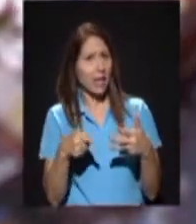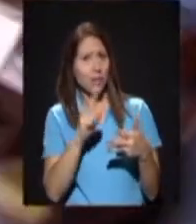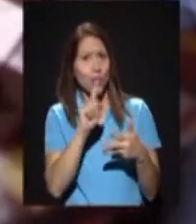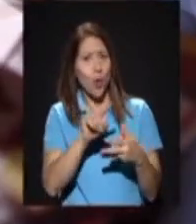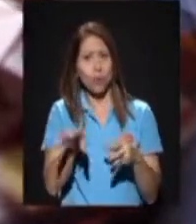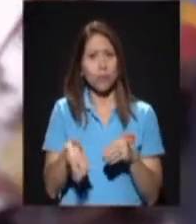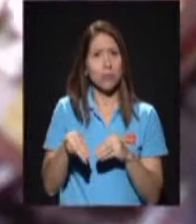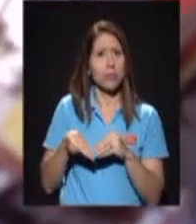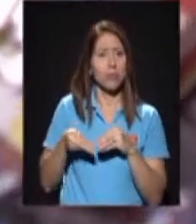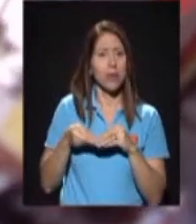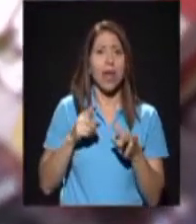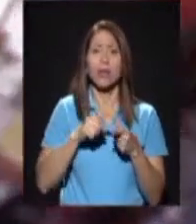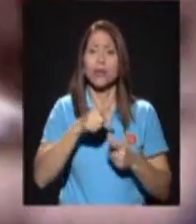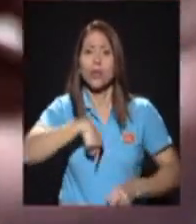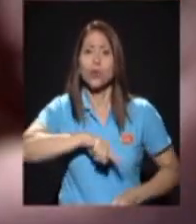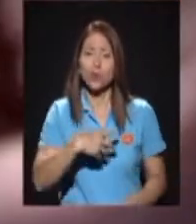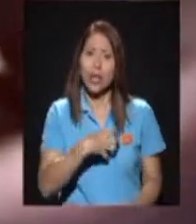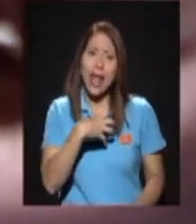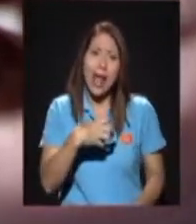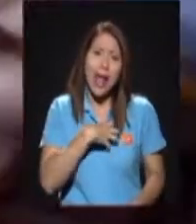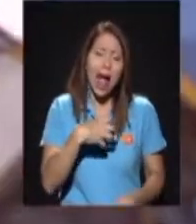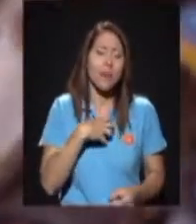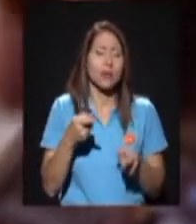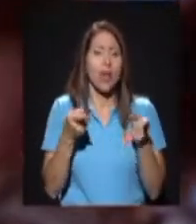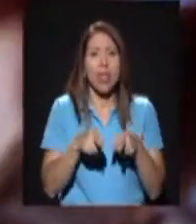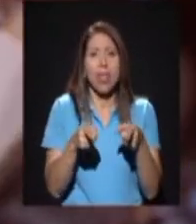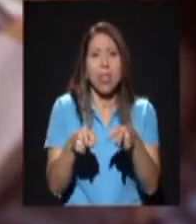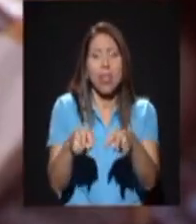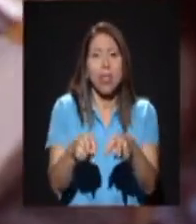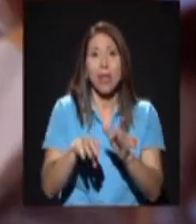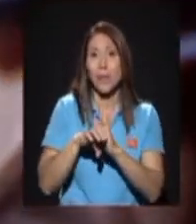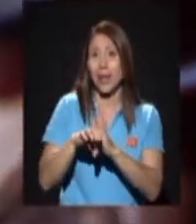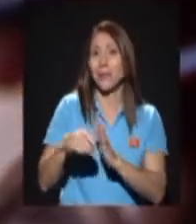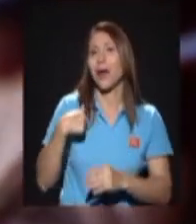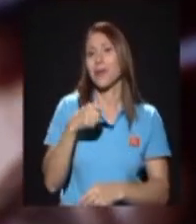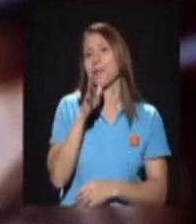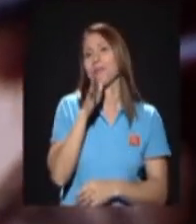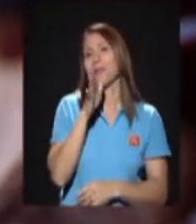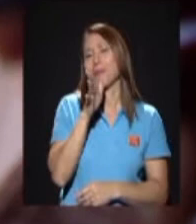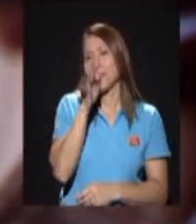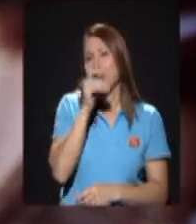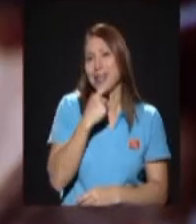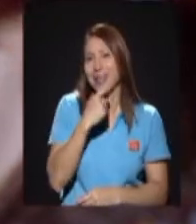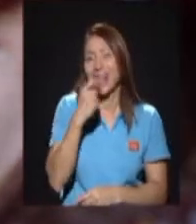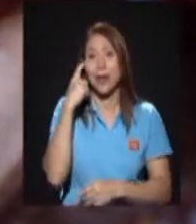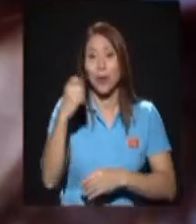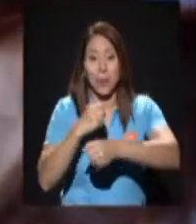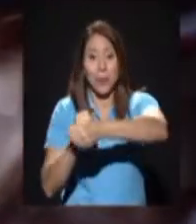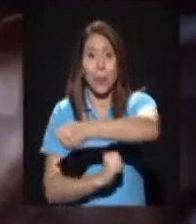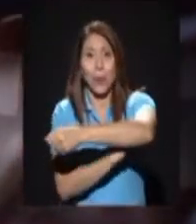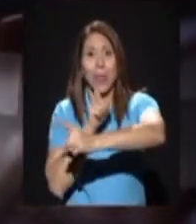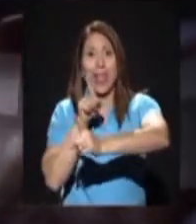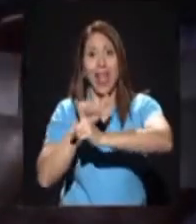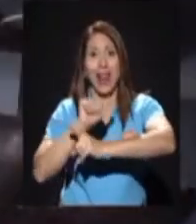Y entonces, claro, nos quejamos de la infraestructura, ¿verdad? Y ahora, a mí me hace gracia porque la platina se ha convertido como en el símbolo nacional. Y uno dice,